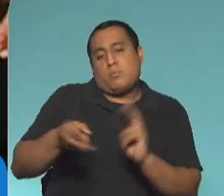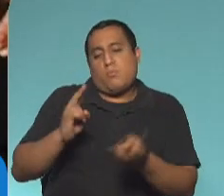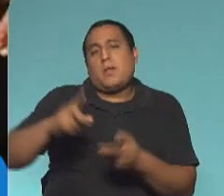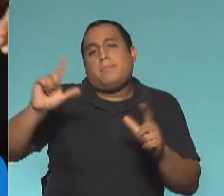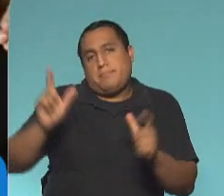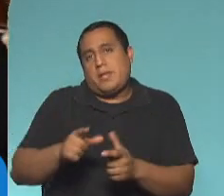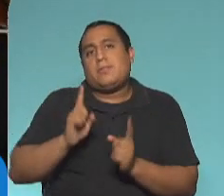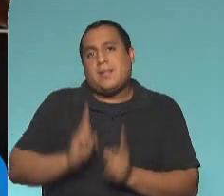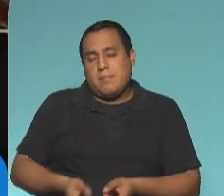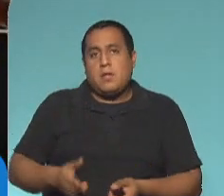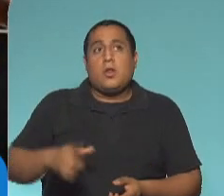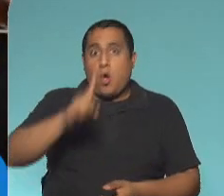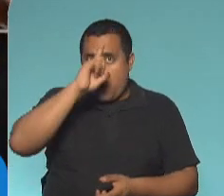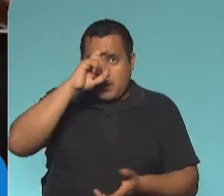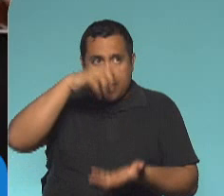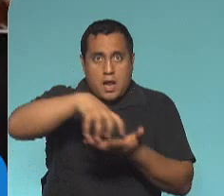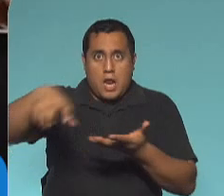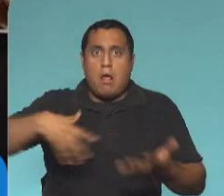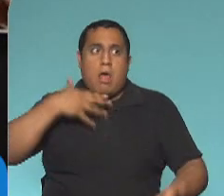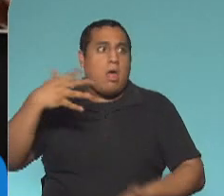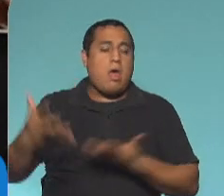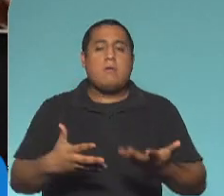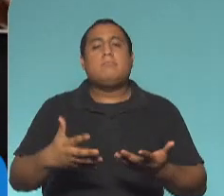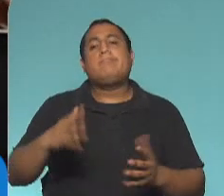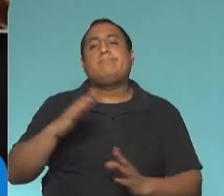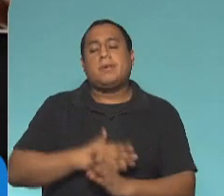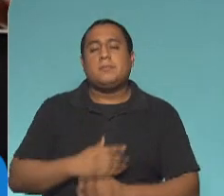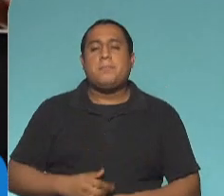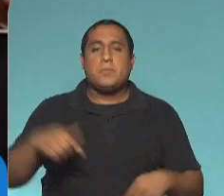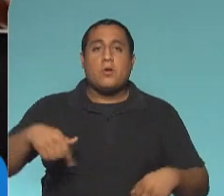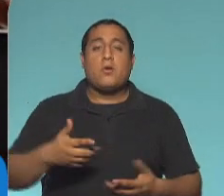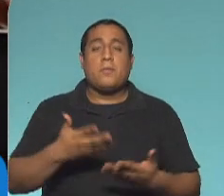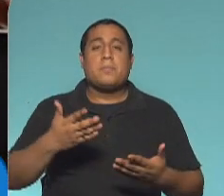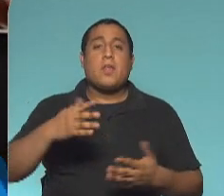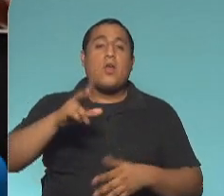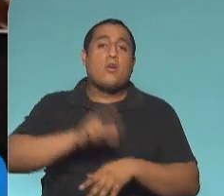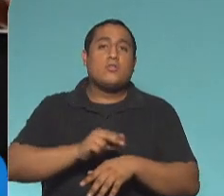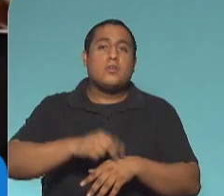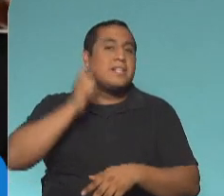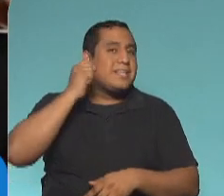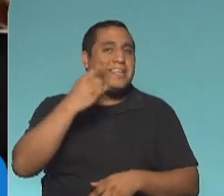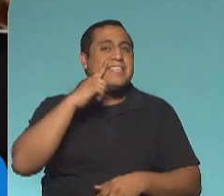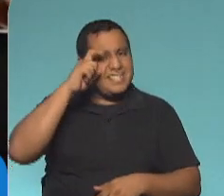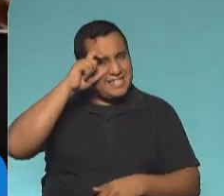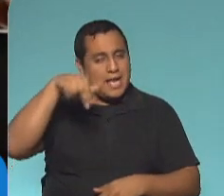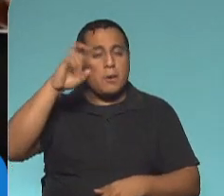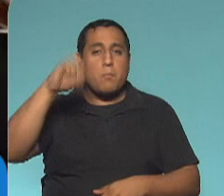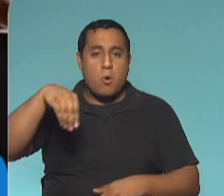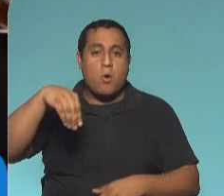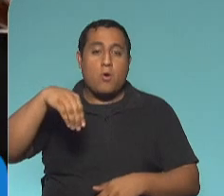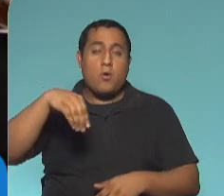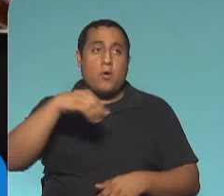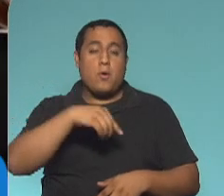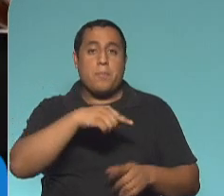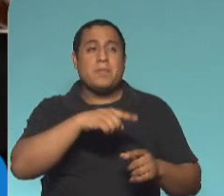que disminuya la tensión en el sistema de salud. En el día de hoy, el doctor Guillermo González Prieto, que es presidente del Consejo de Administración